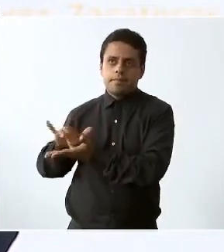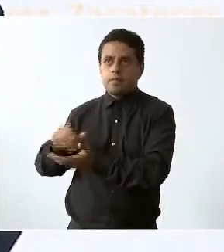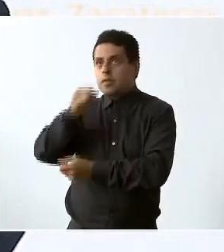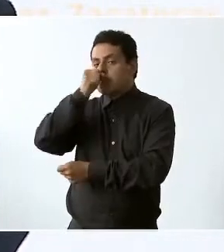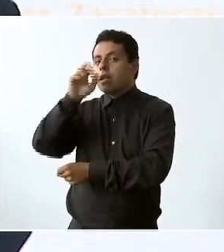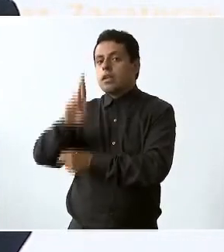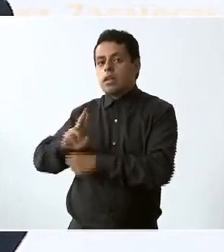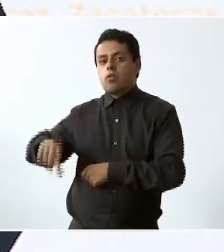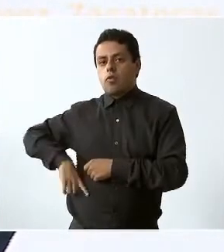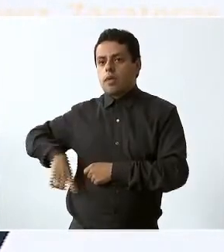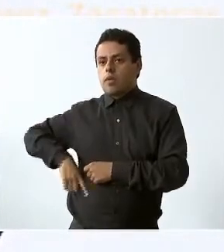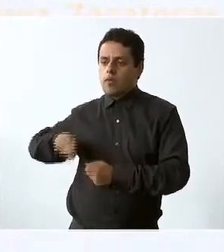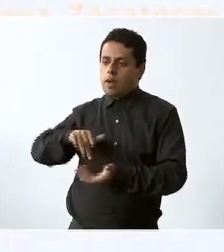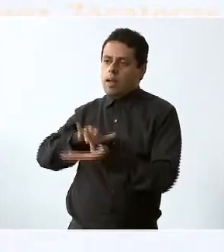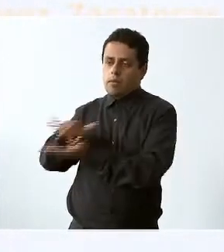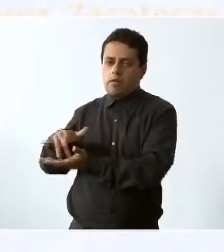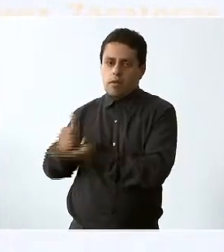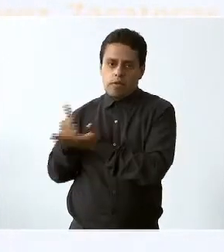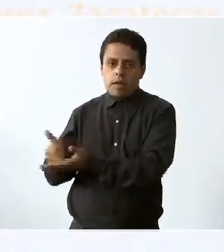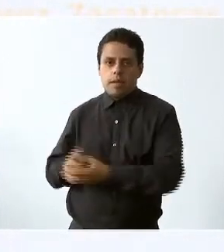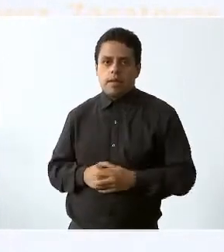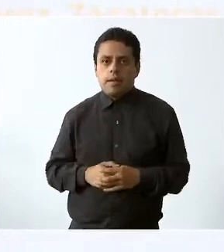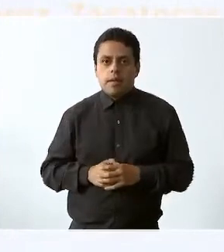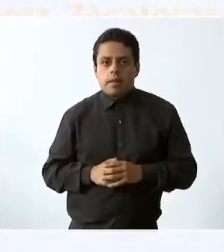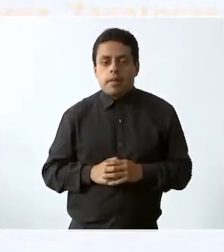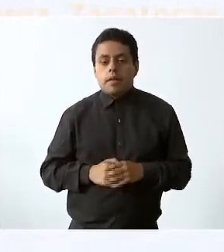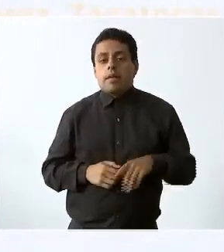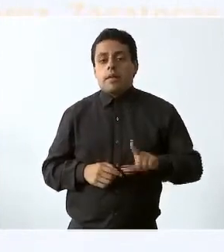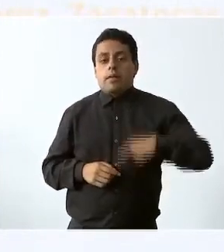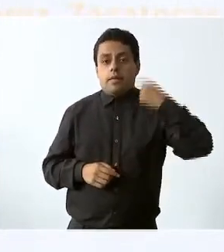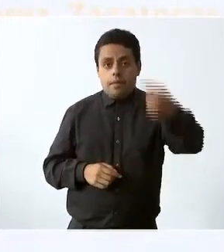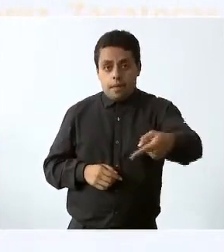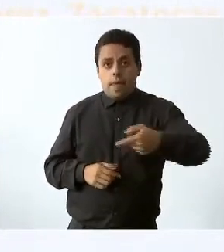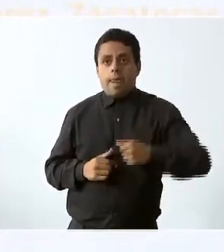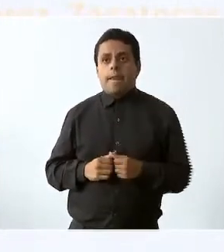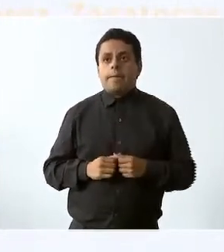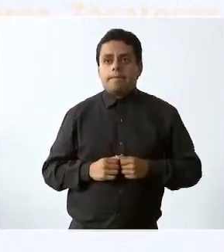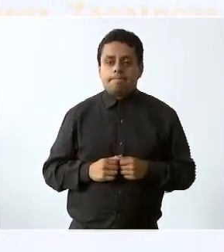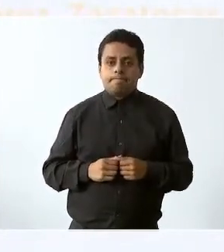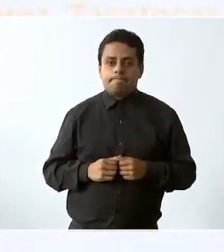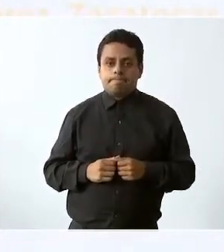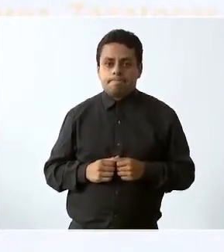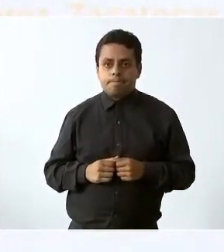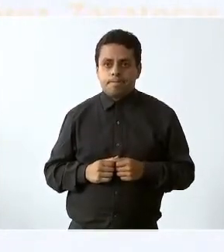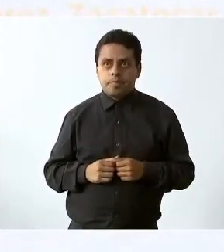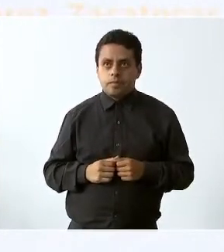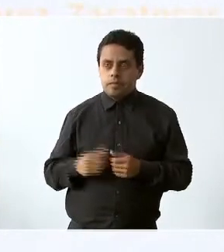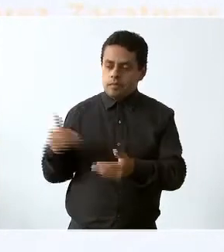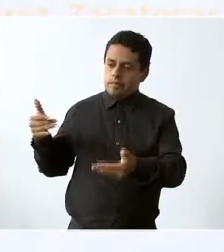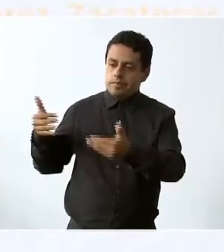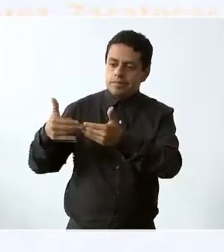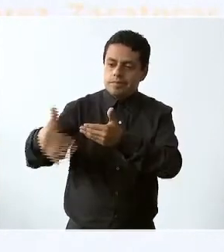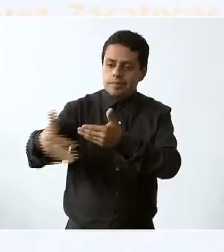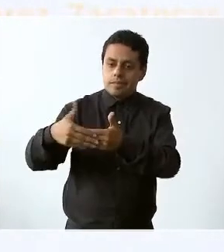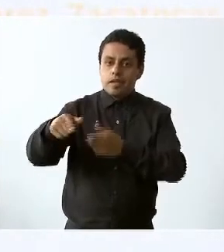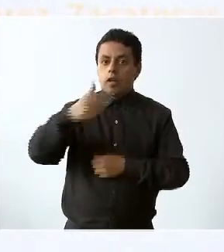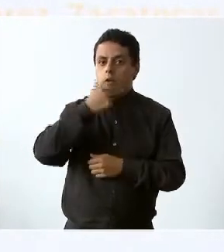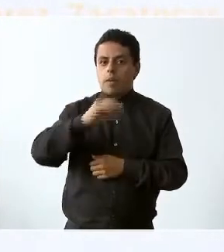secretario de Gobernación. Desde entonces hasta el derrocamiento de